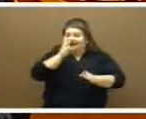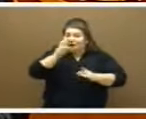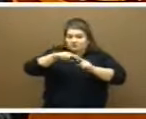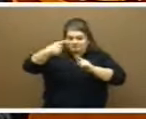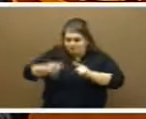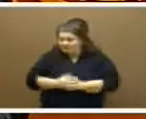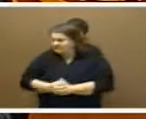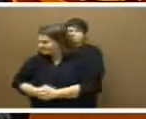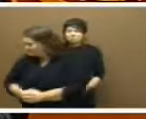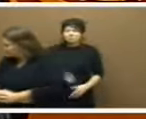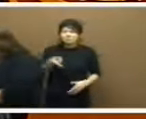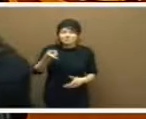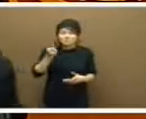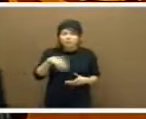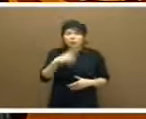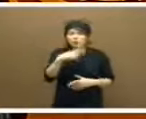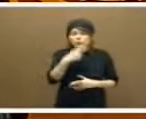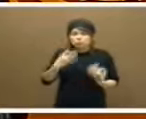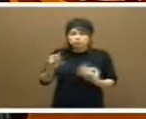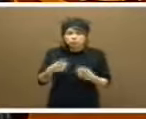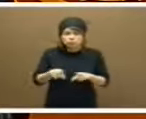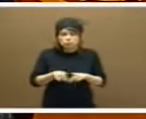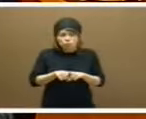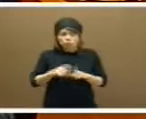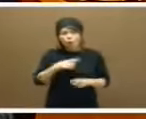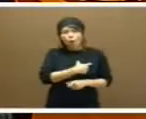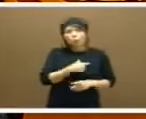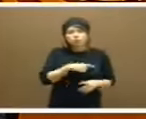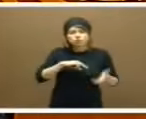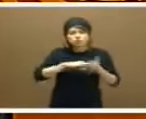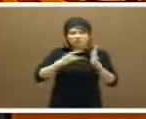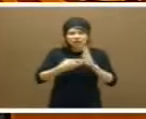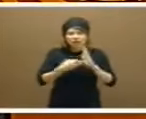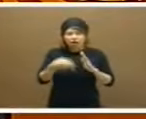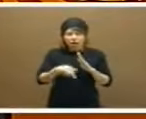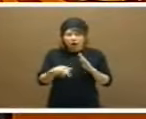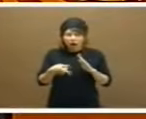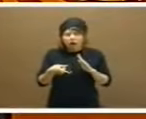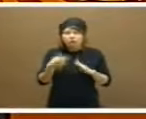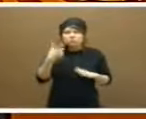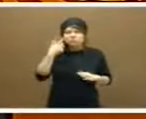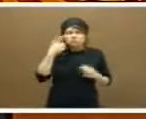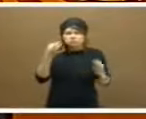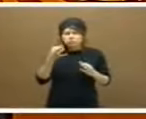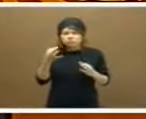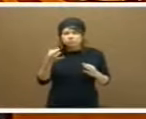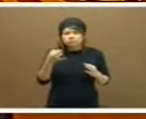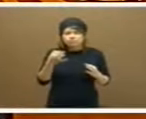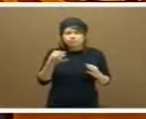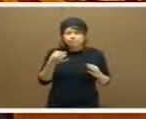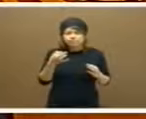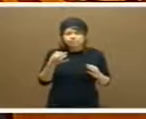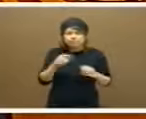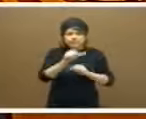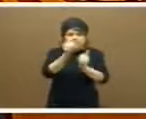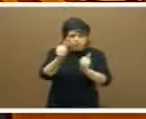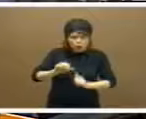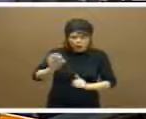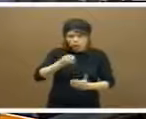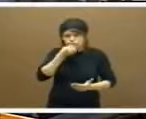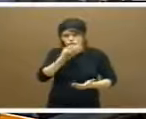siguientes, sino también que se comprometen a constituir una comisión técnica en la que se determine exactamente las maneras o